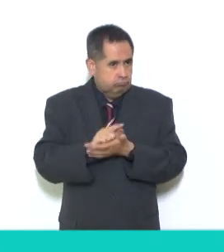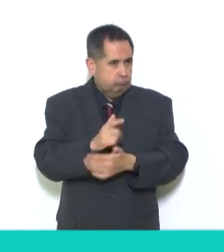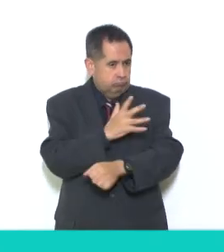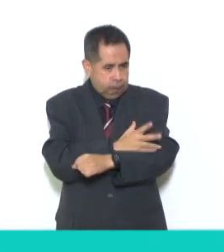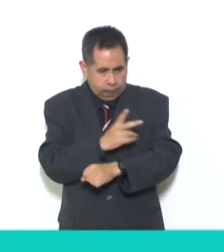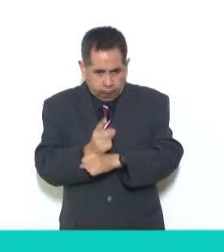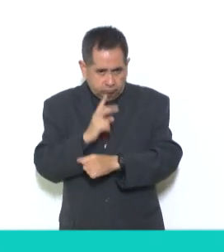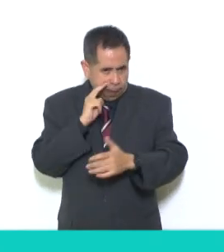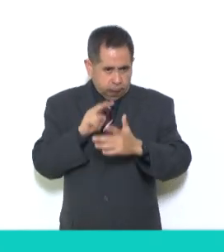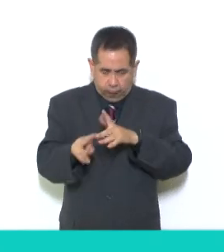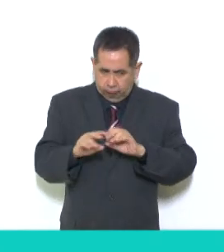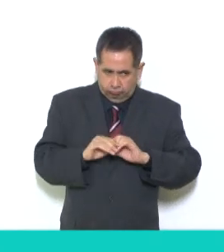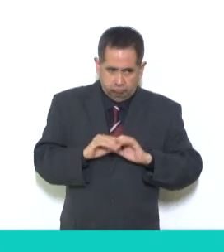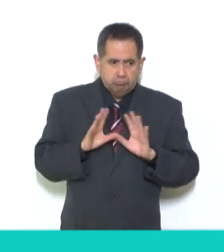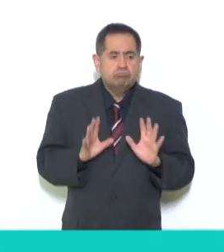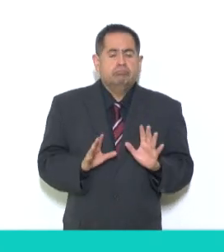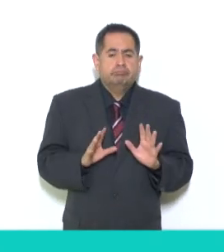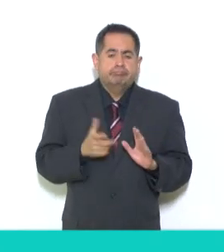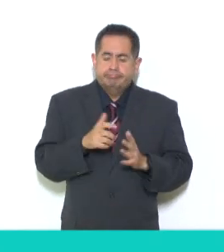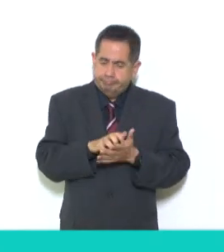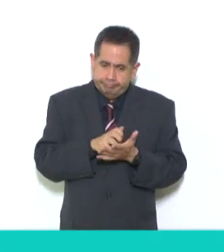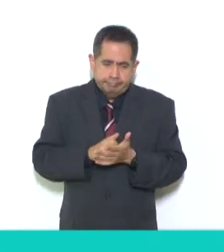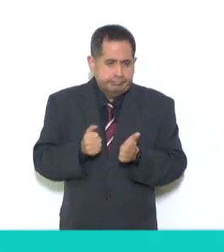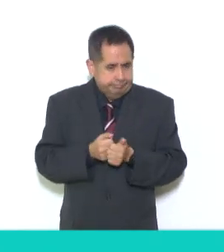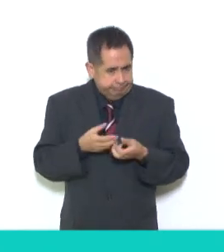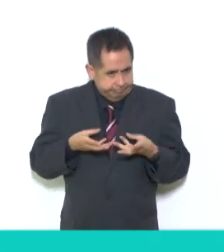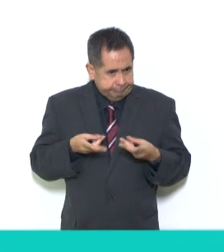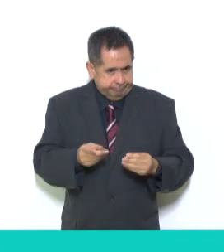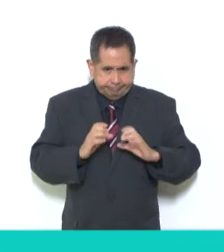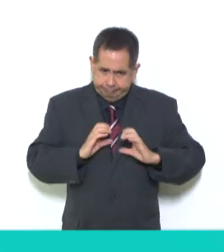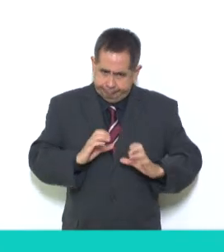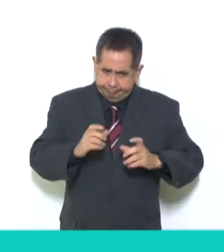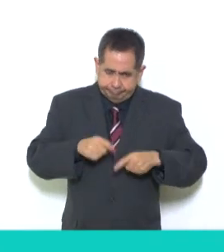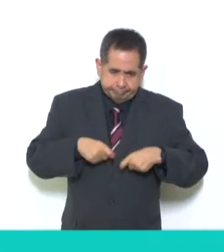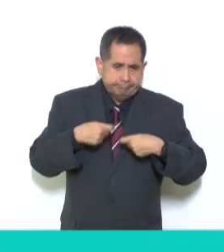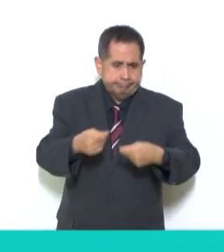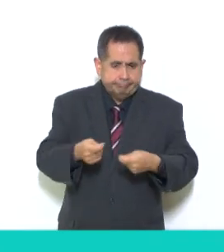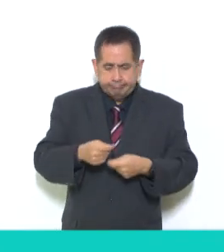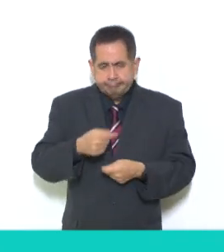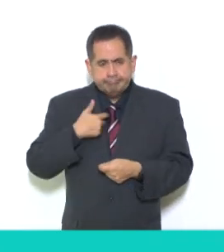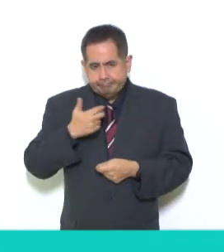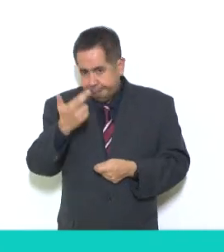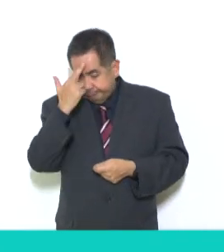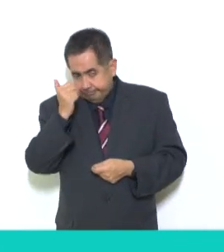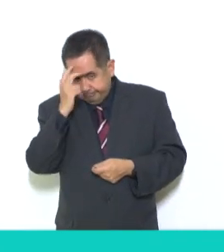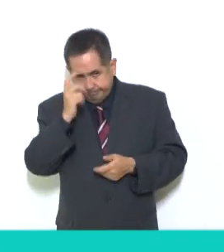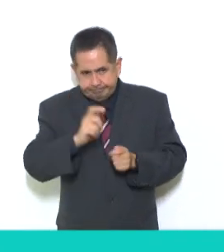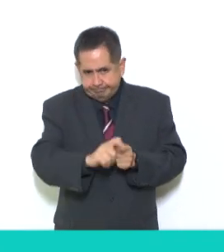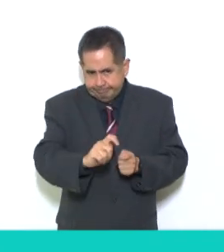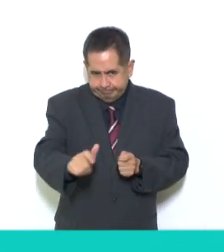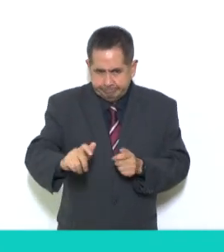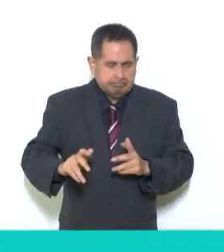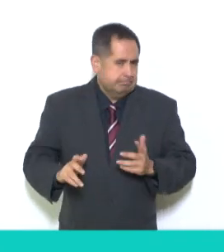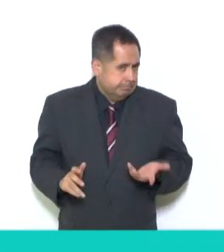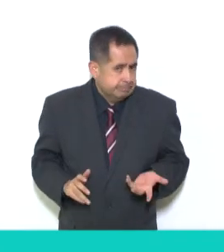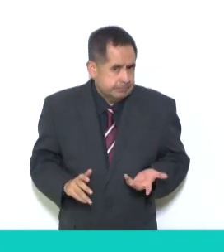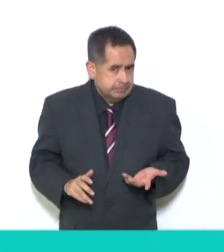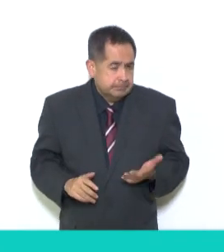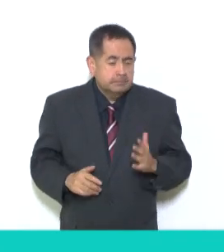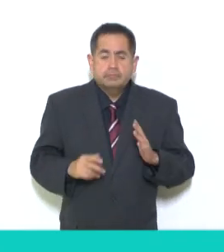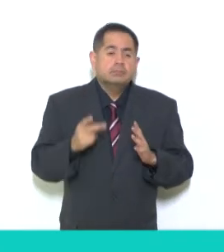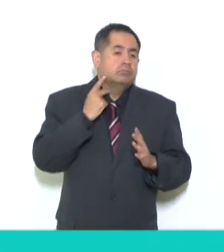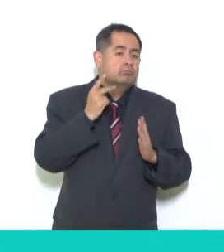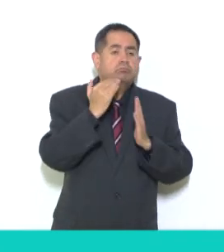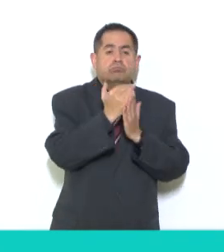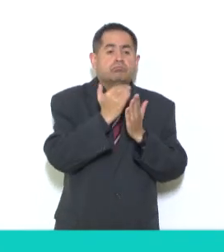honestidad austeridad eficiencia eficacia economía y racionalidad de conformidad con las políticas